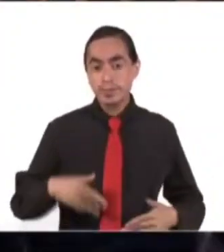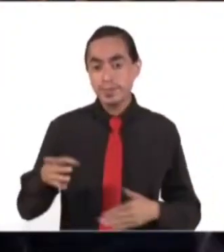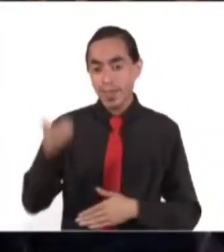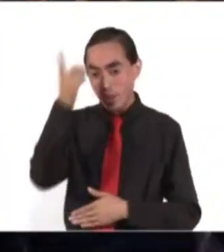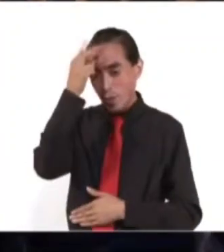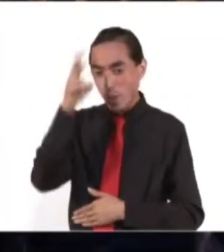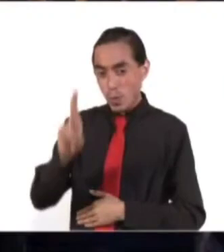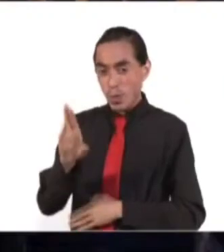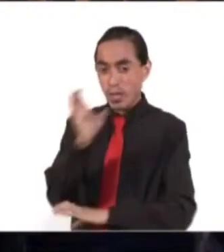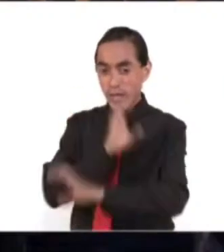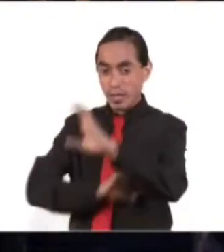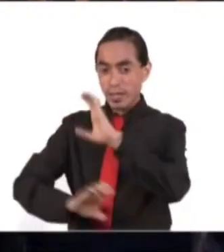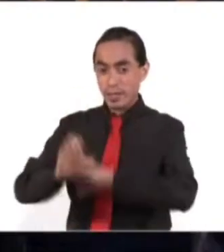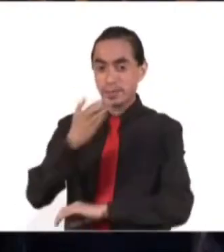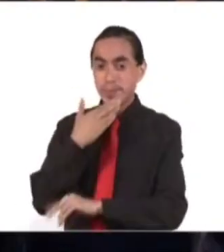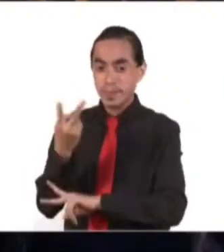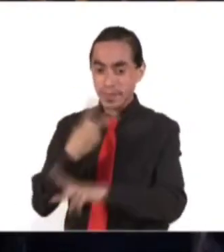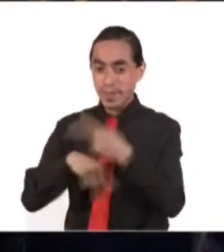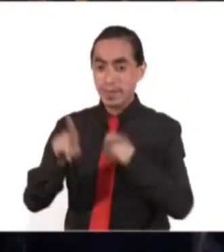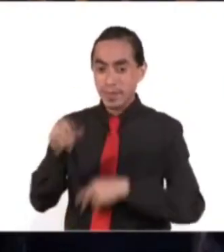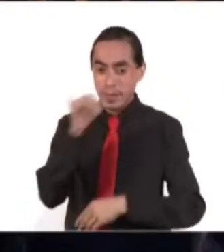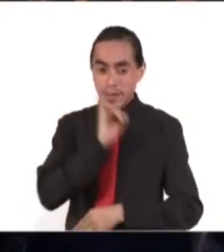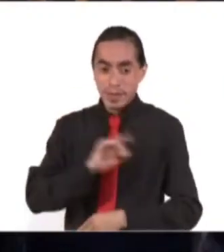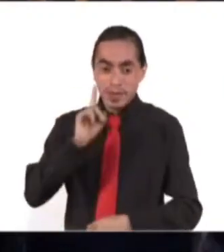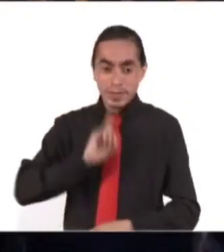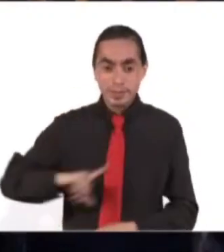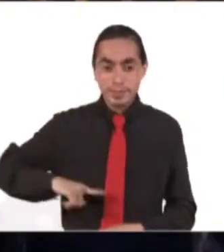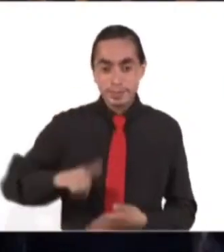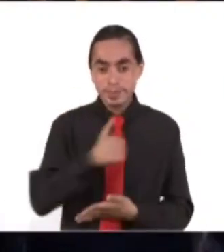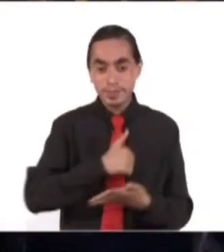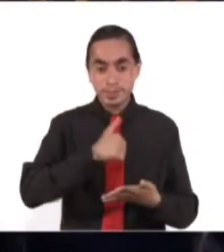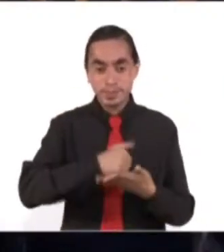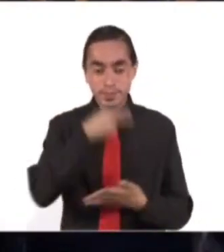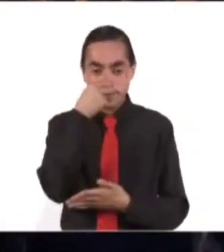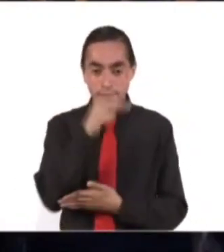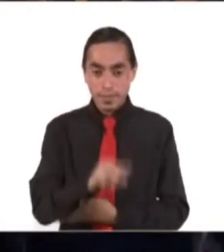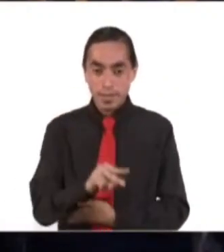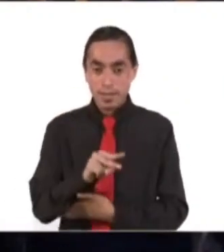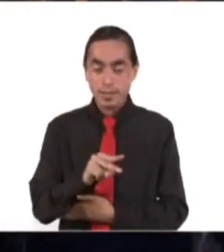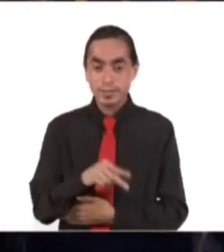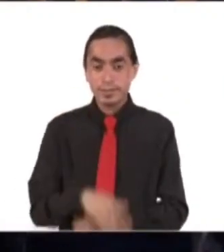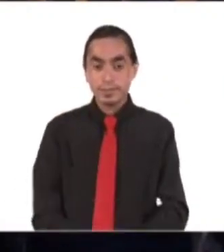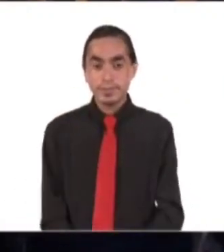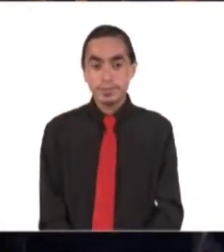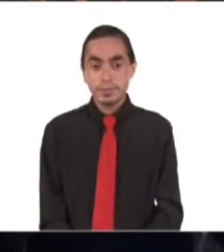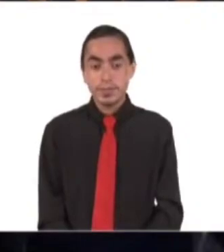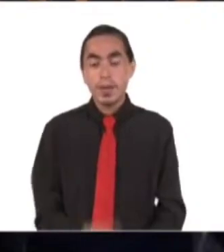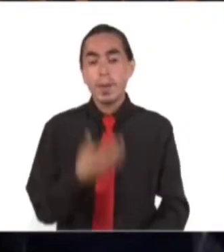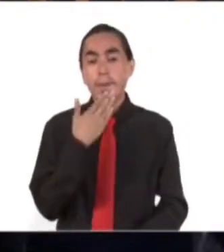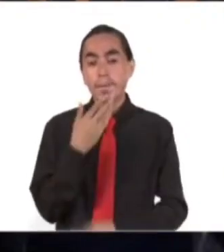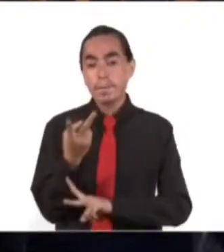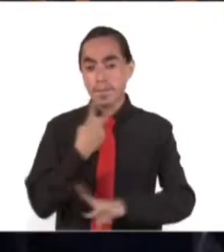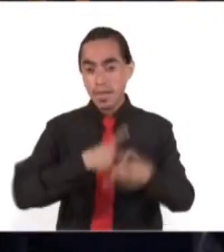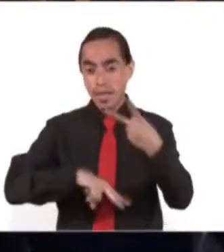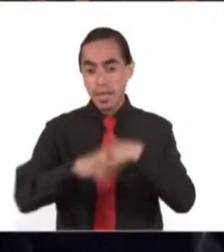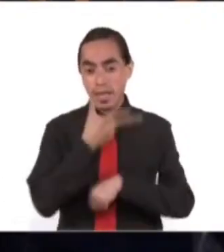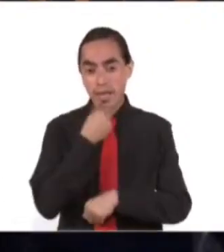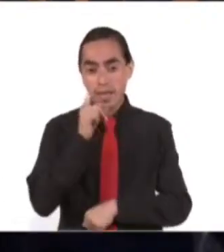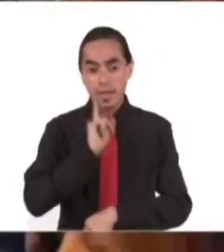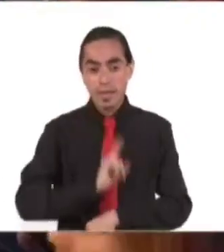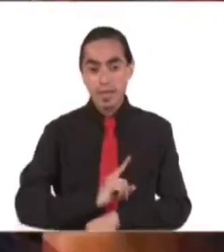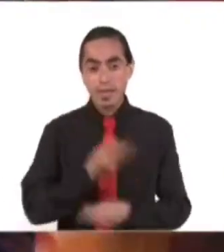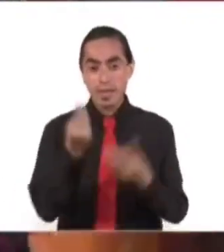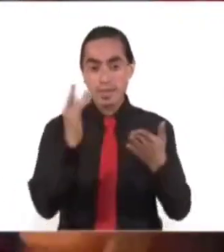doctora Claudia Sheinbaum Pardo, jefa de gobierno de la Ciudad de México. Bienvenidos, bienvenidas. Muchas